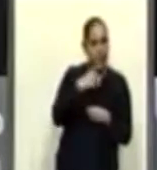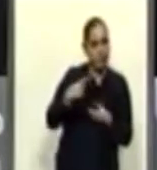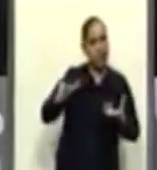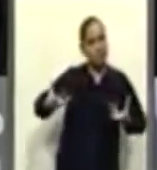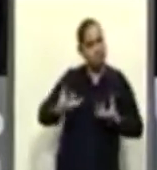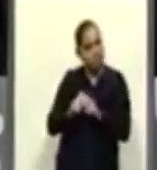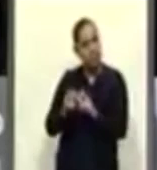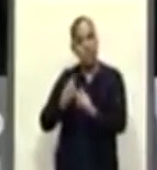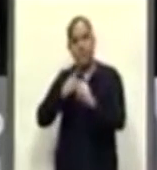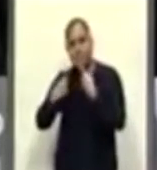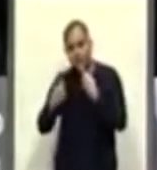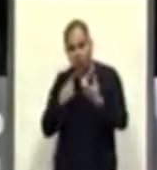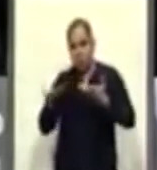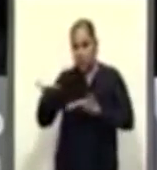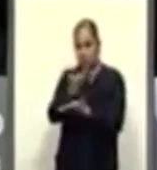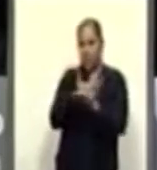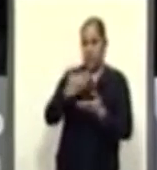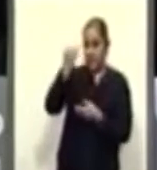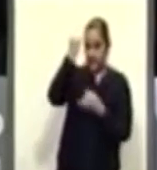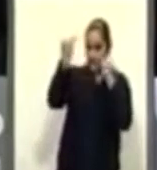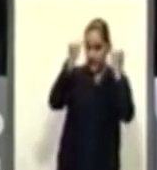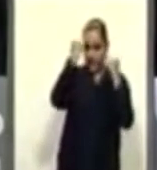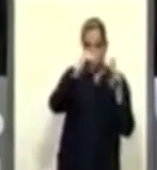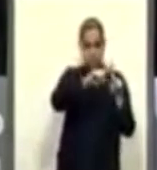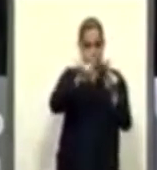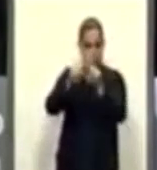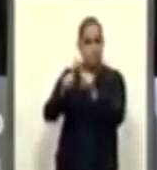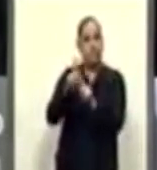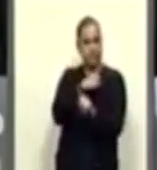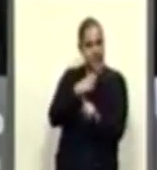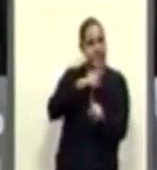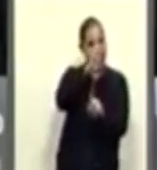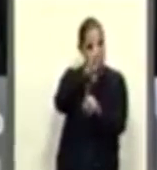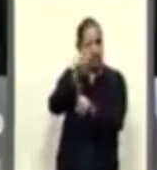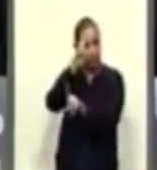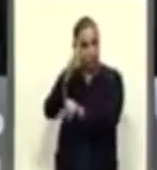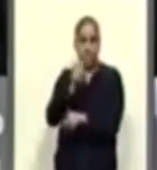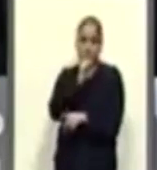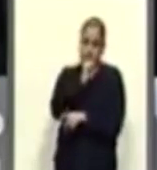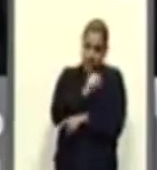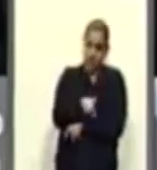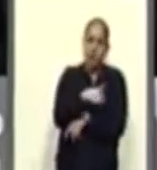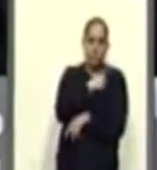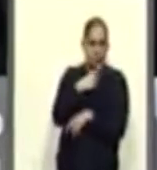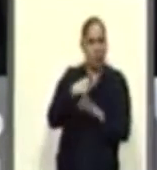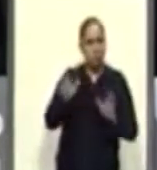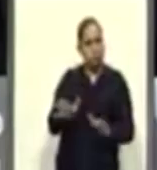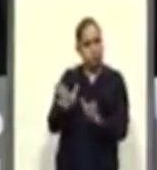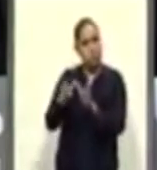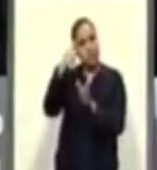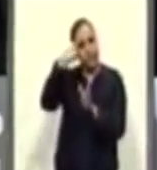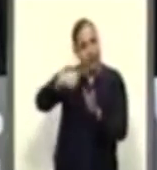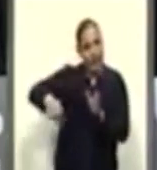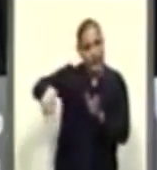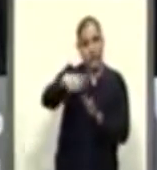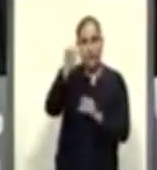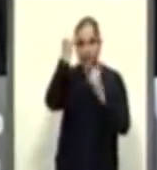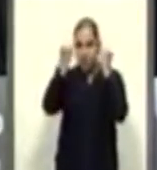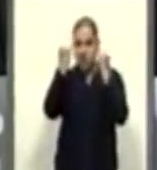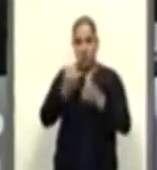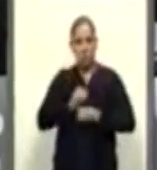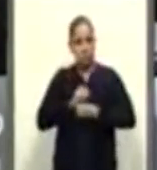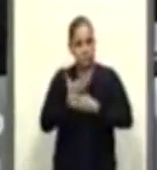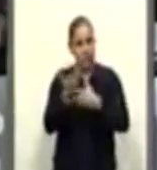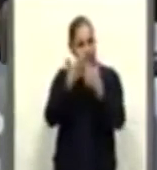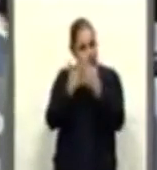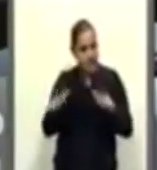respeta todas las expresiones ideológicas y sobre todo asegura la libre expresión y pluralidad de ideas. al mismo